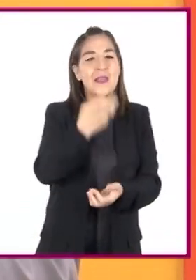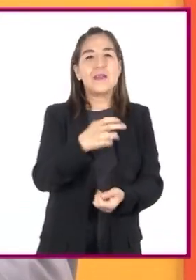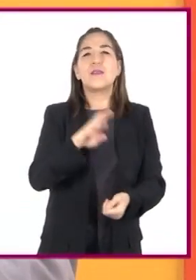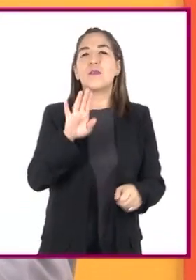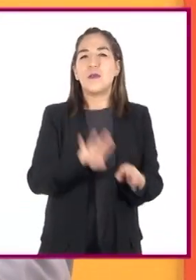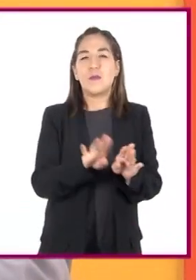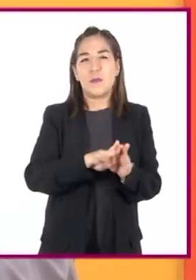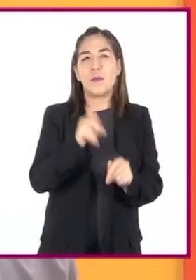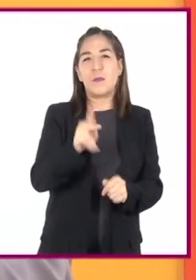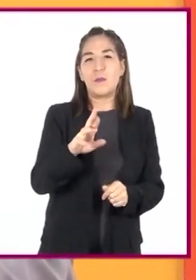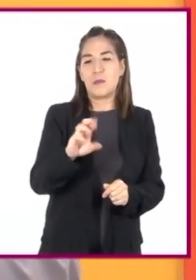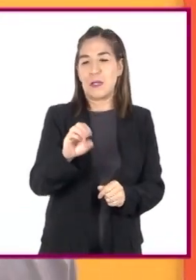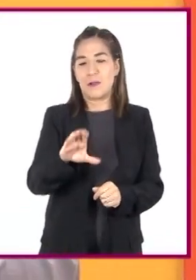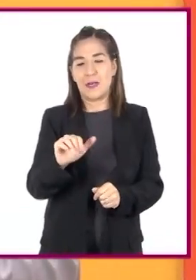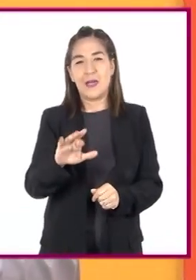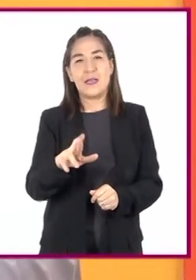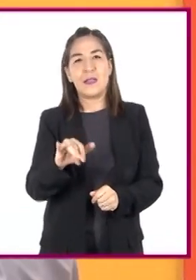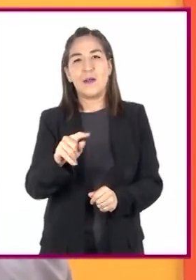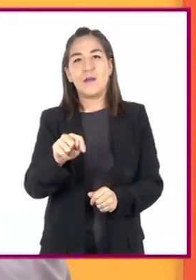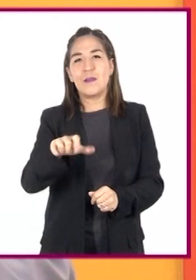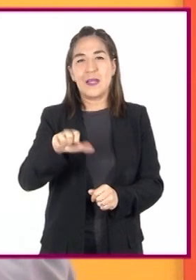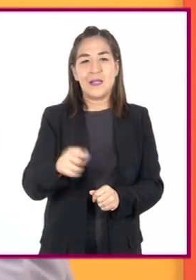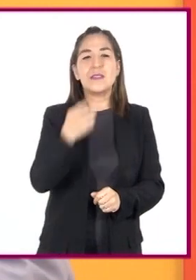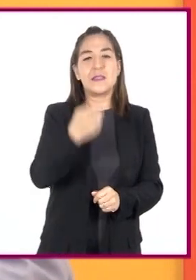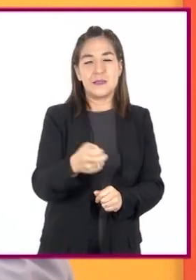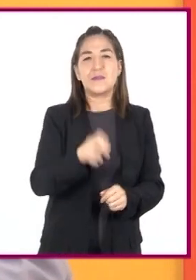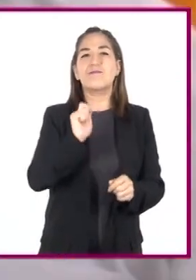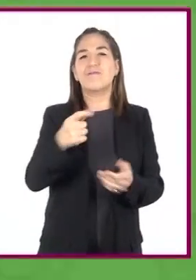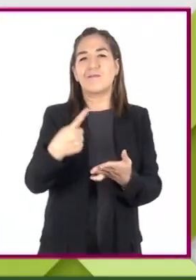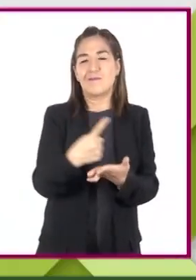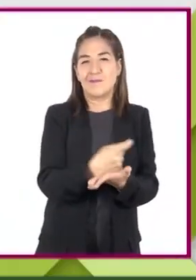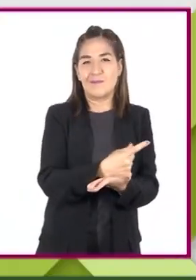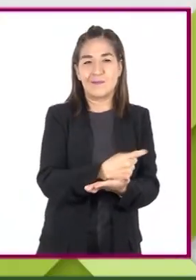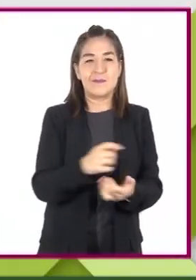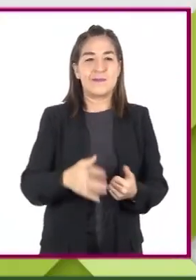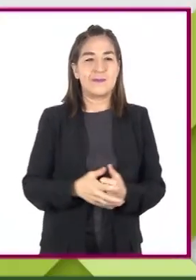los procariotas, que en general son bacterias.